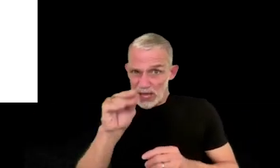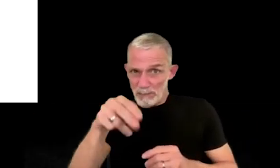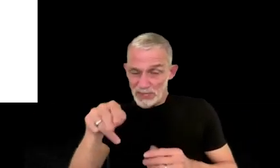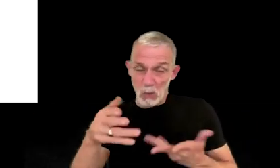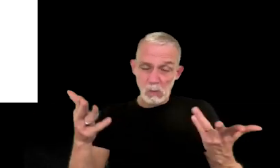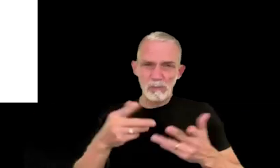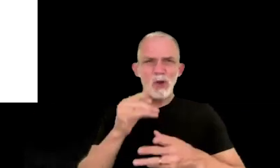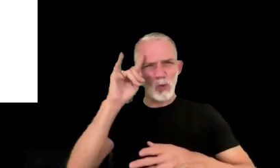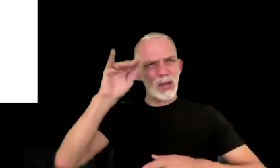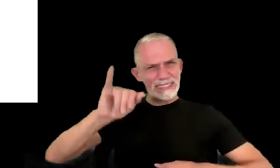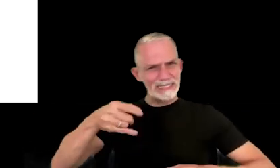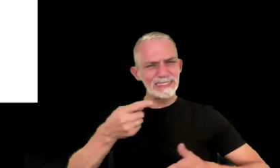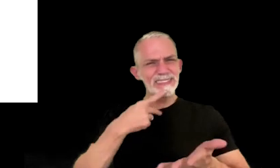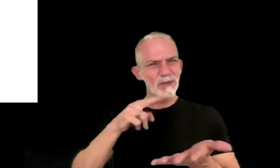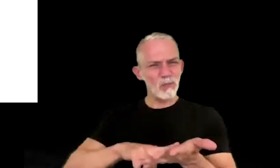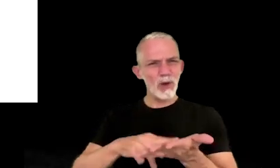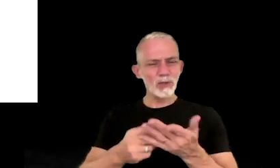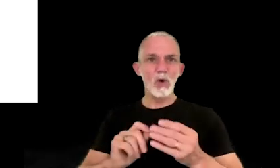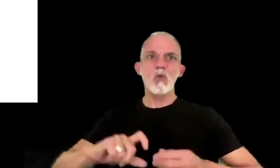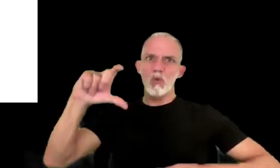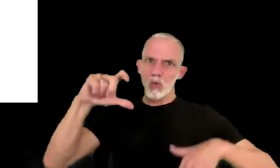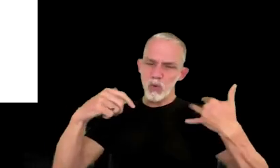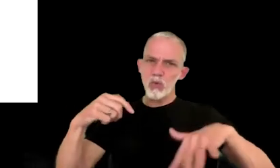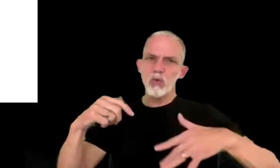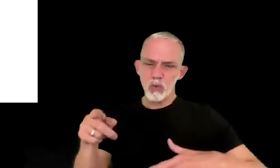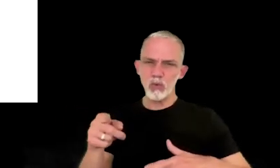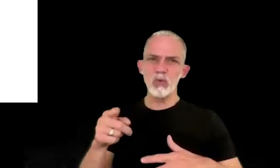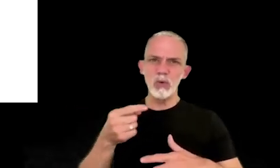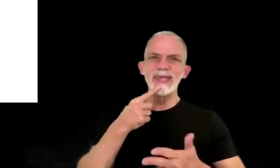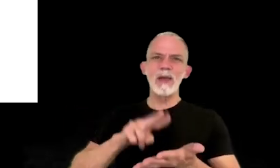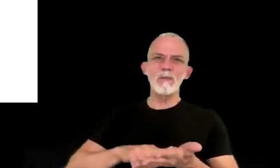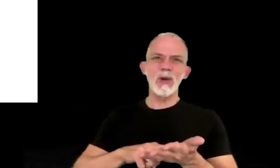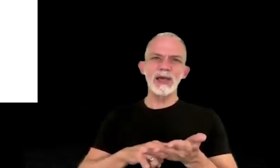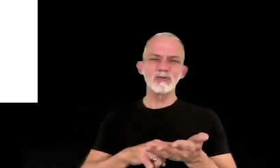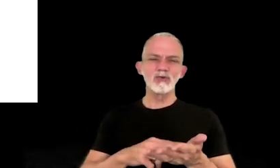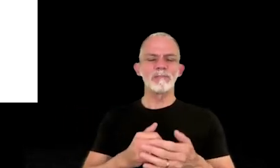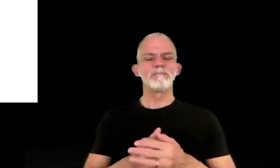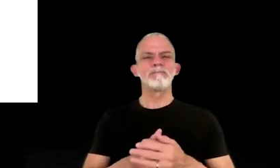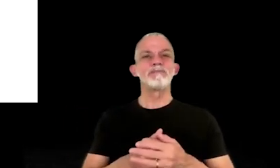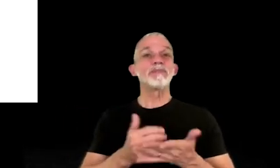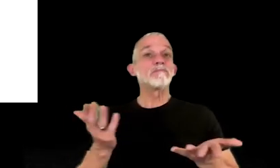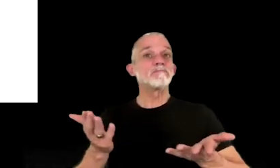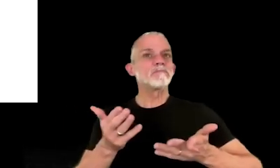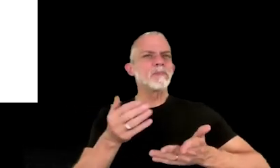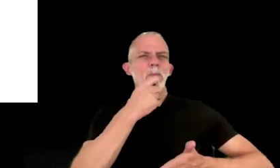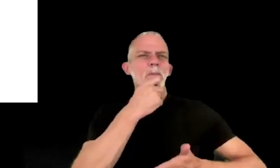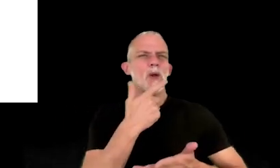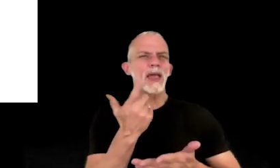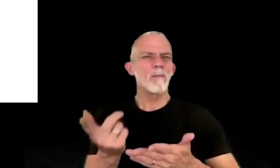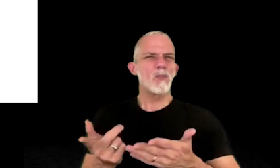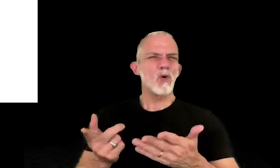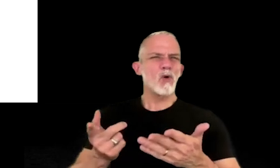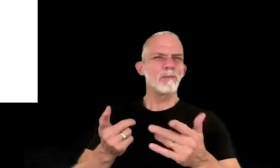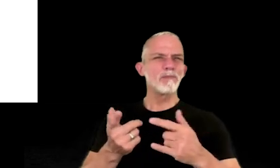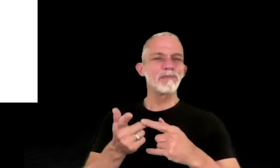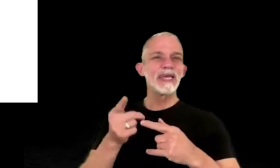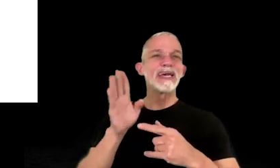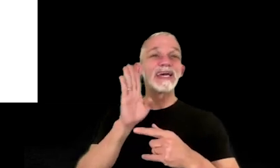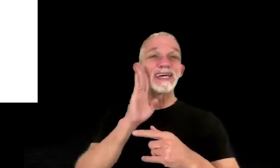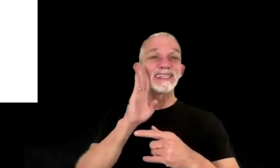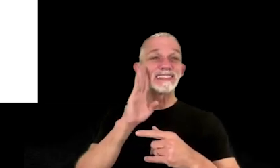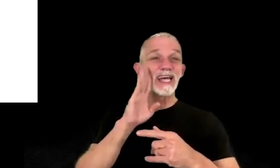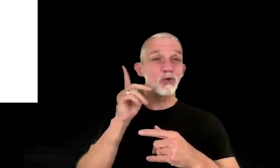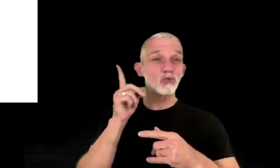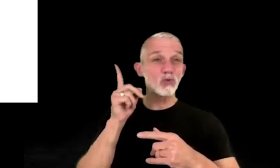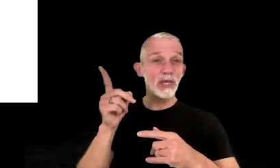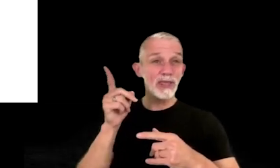que es un porcentual muy alto con relación al Producto Bruto. Y fíjense, por ejemplo, ¿no? En Estados